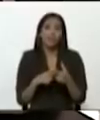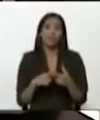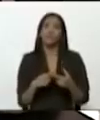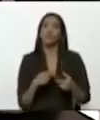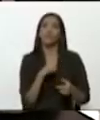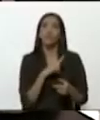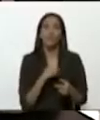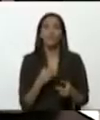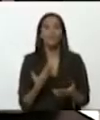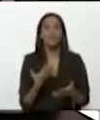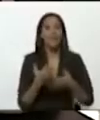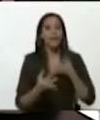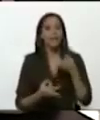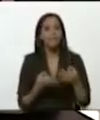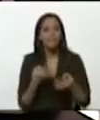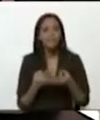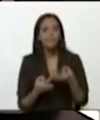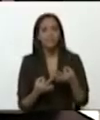no se les haga raro